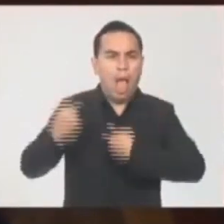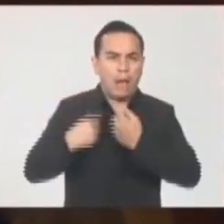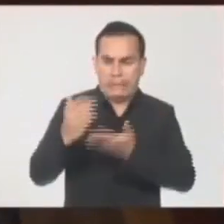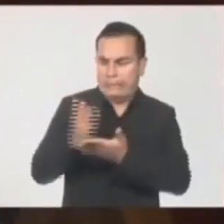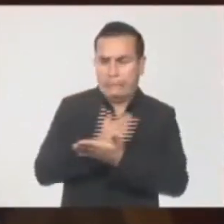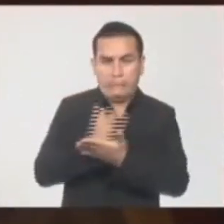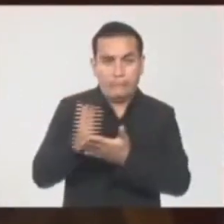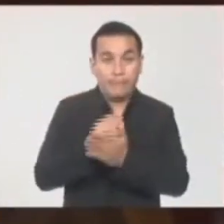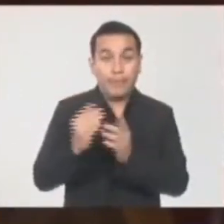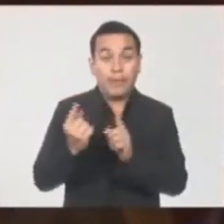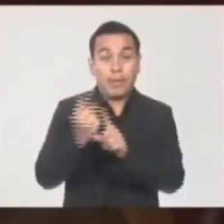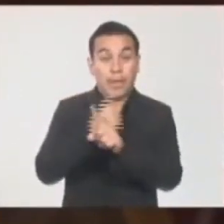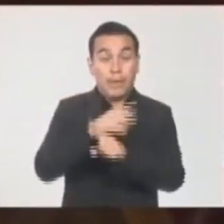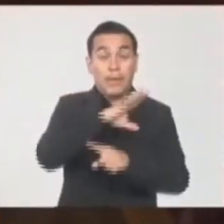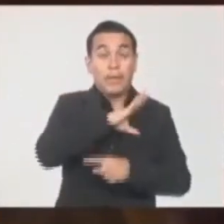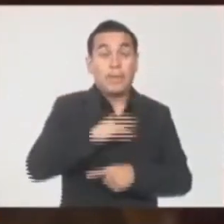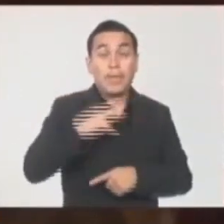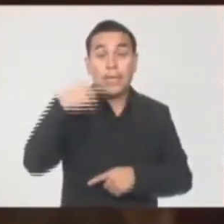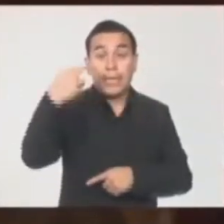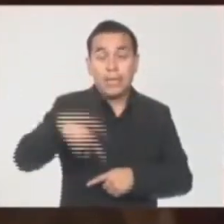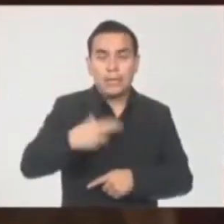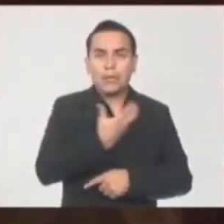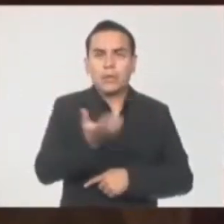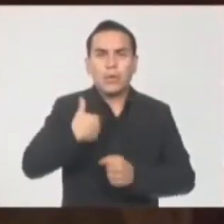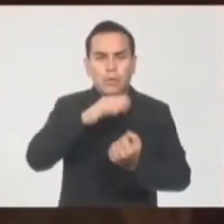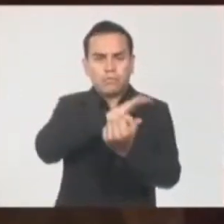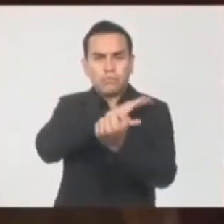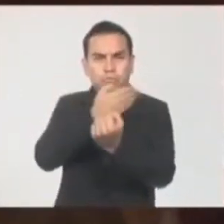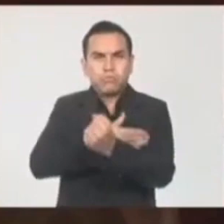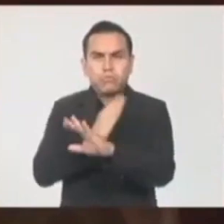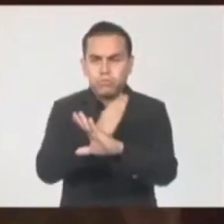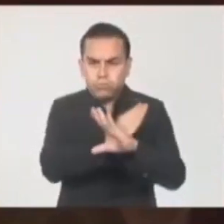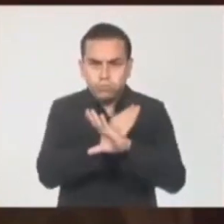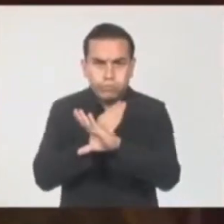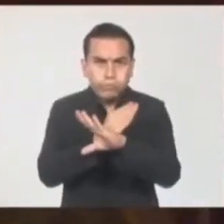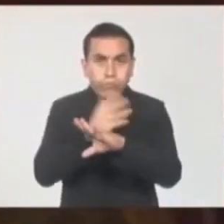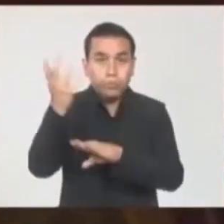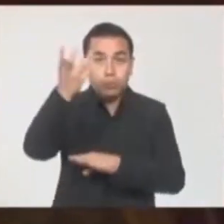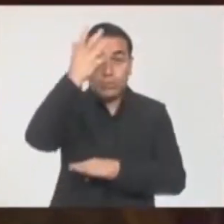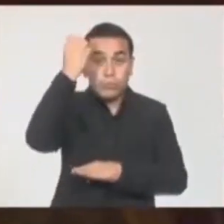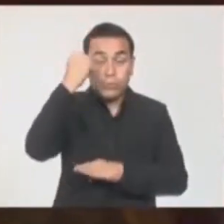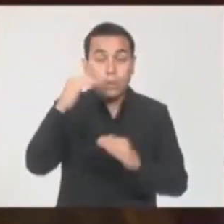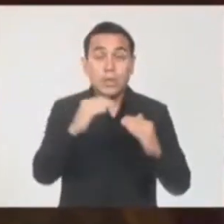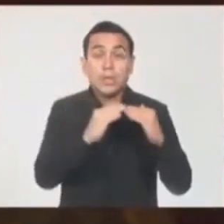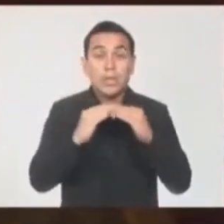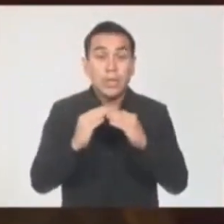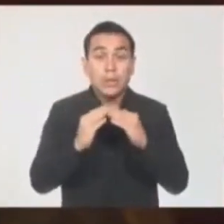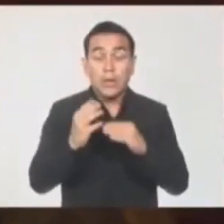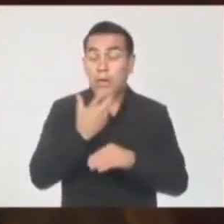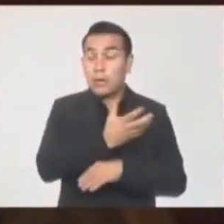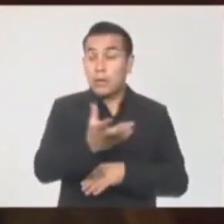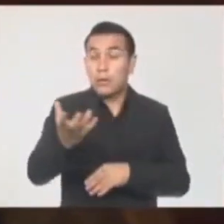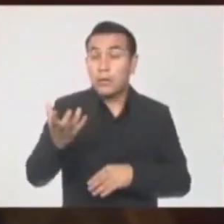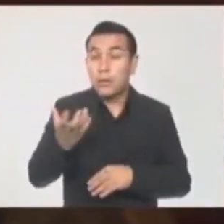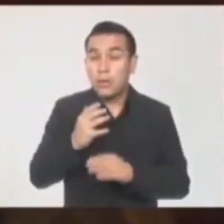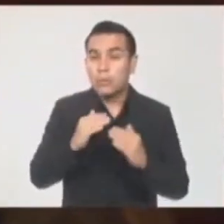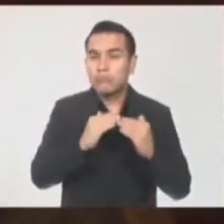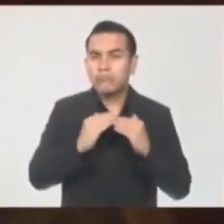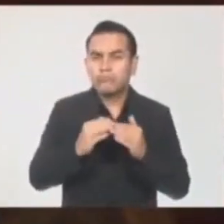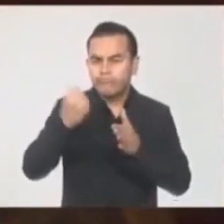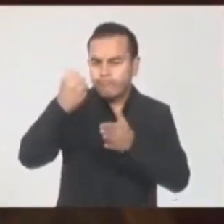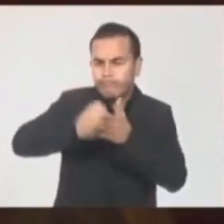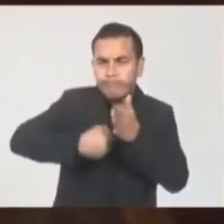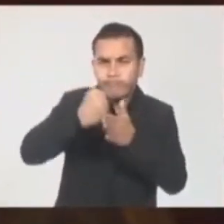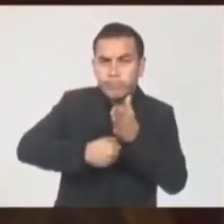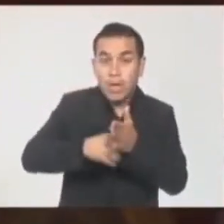El Salvador solo va a cambiar si somos valientes para defender las conquistas y compartir las victorias. El pueblo